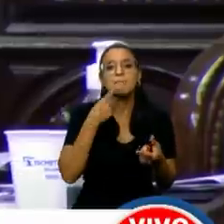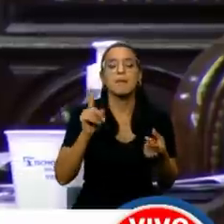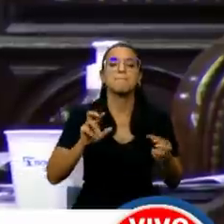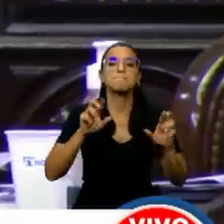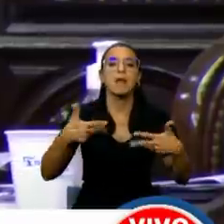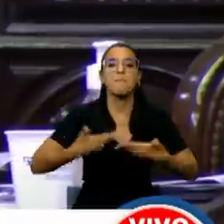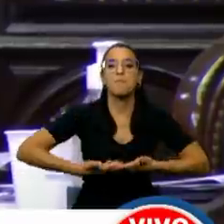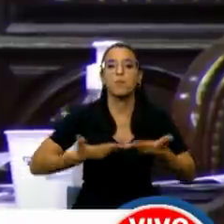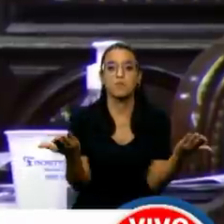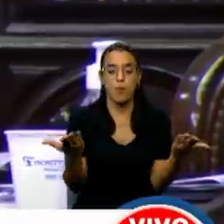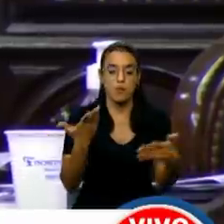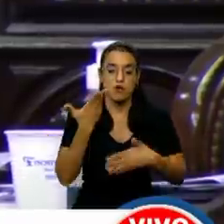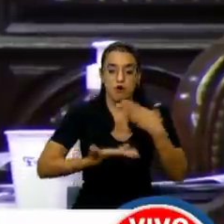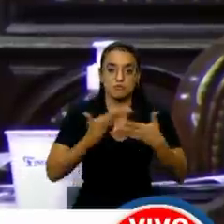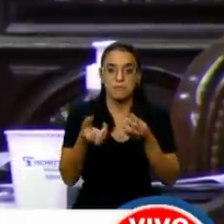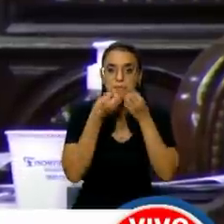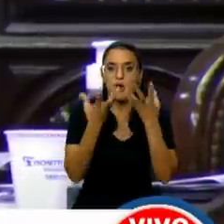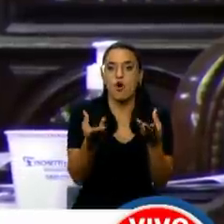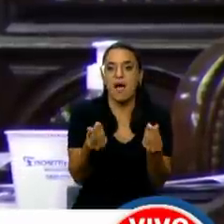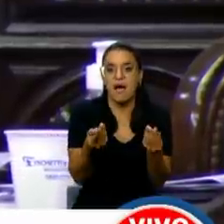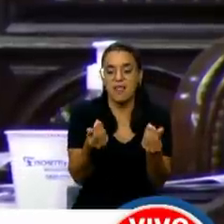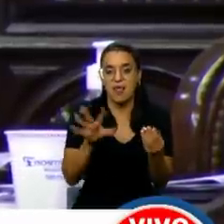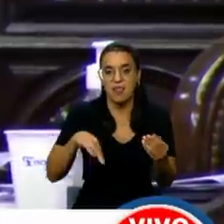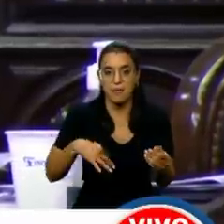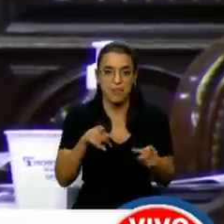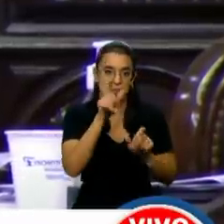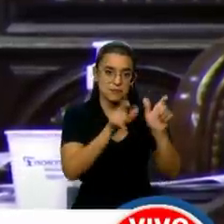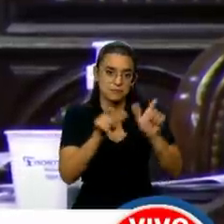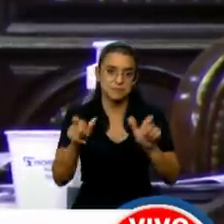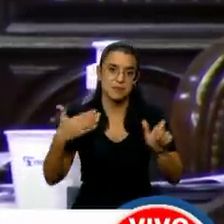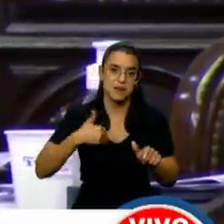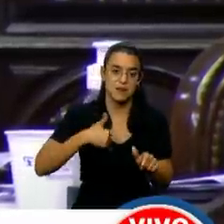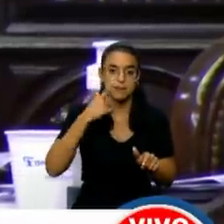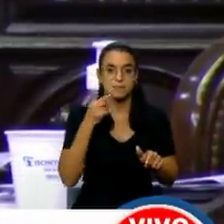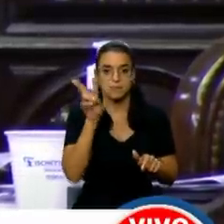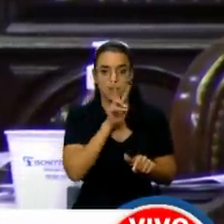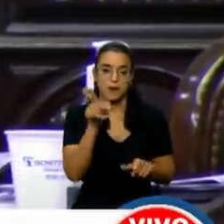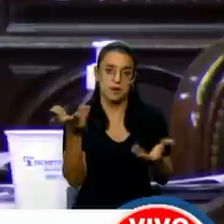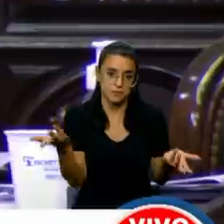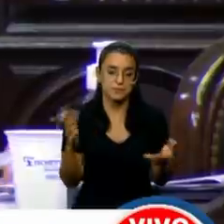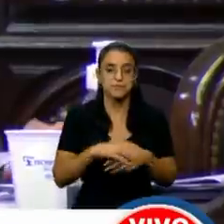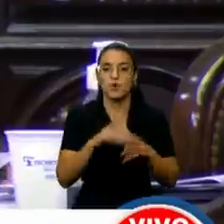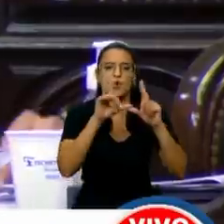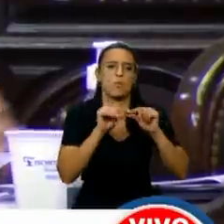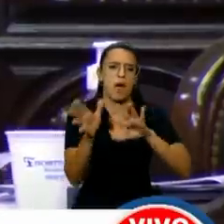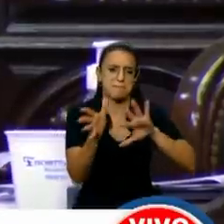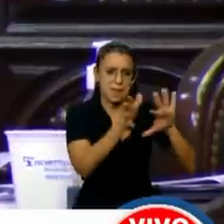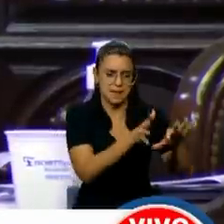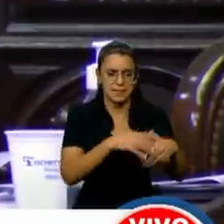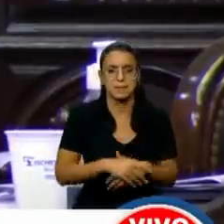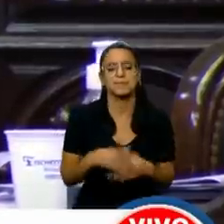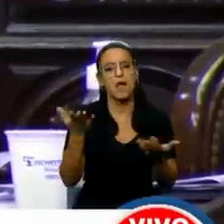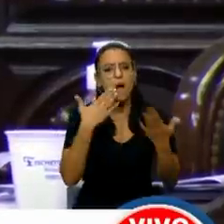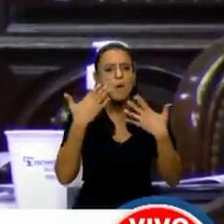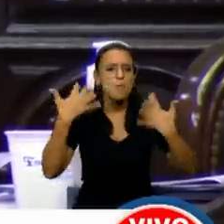políticas públicas que van a mejorar la calidad de vida de los argentinos y las argentinas ni más ni menos más allá de los números se ha